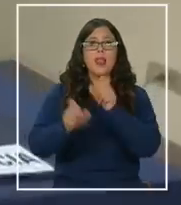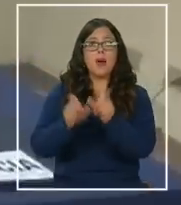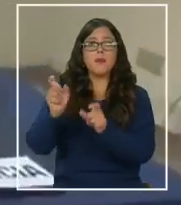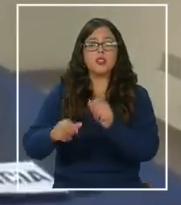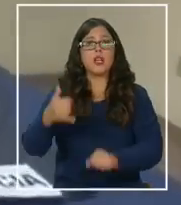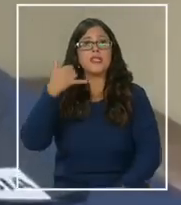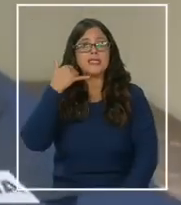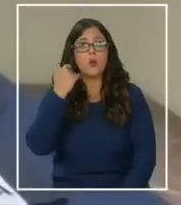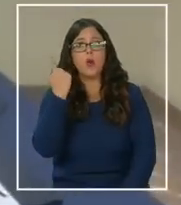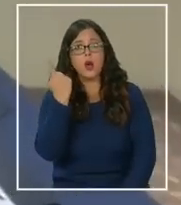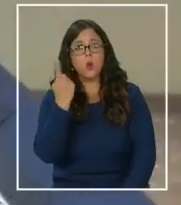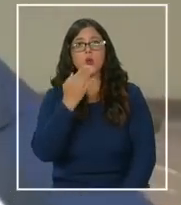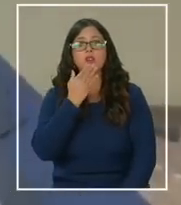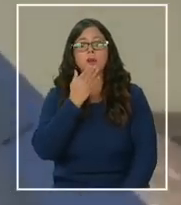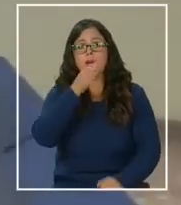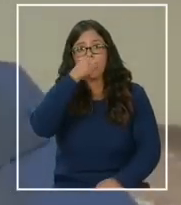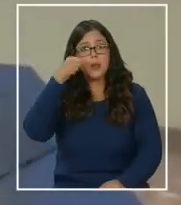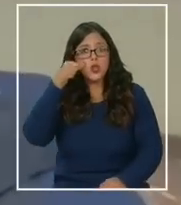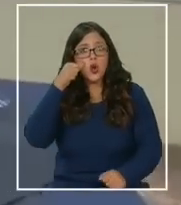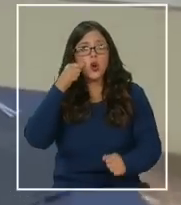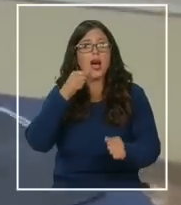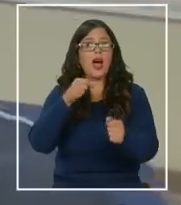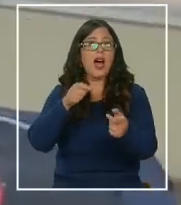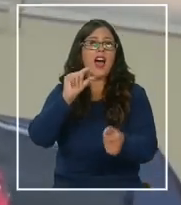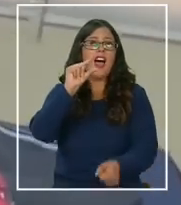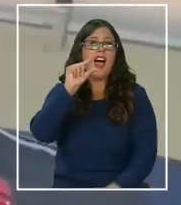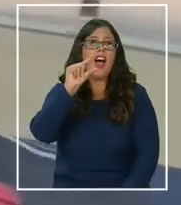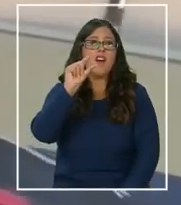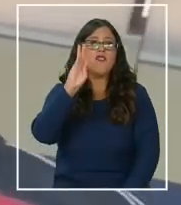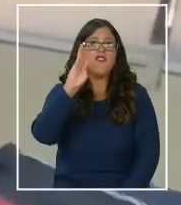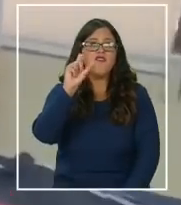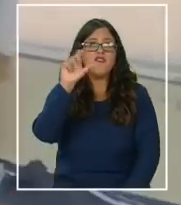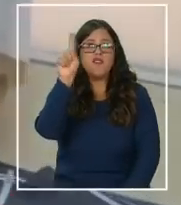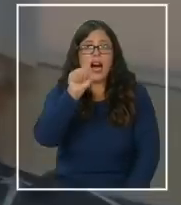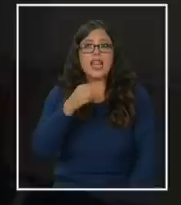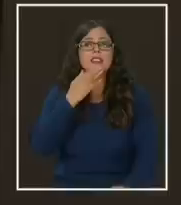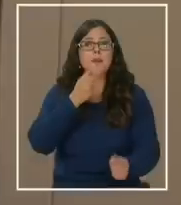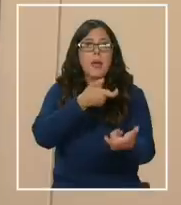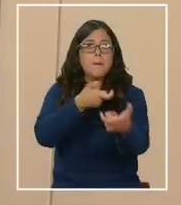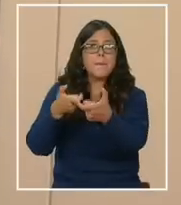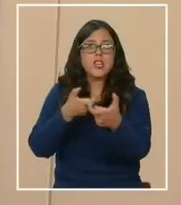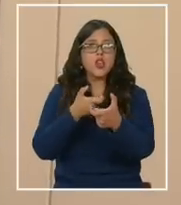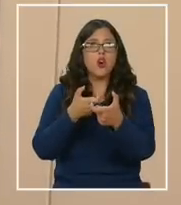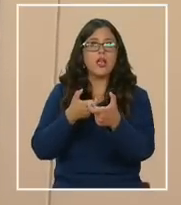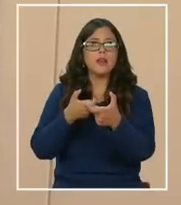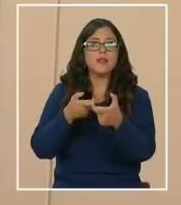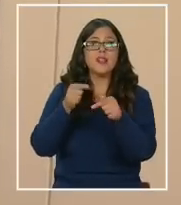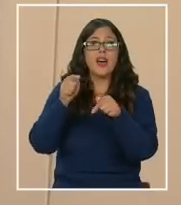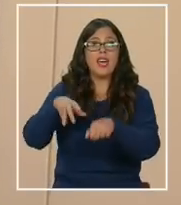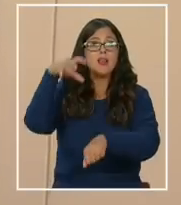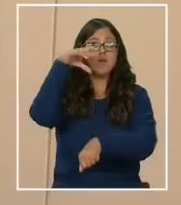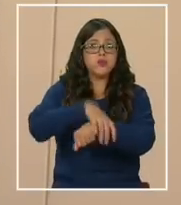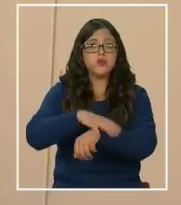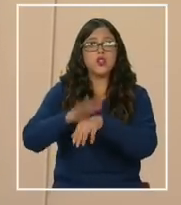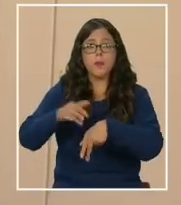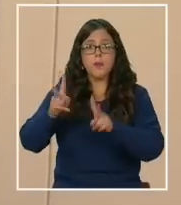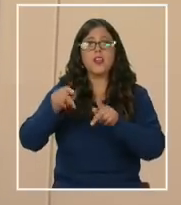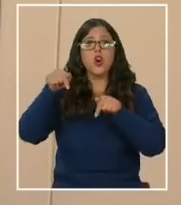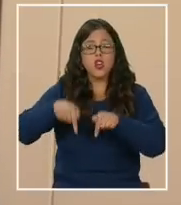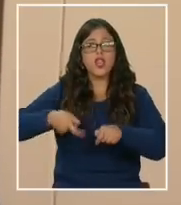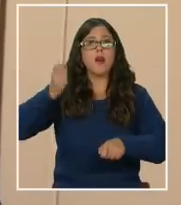un celular, droga, municiones y un arma de fuego. La orden de detención para los 3 es lo que nos ha permitido en la audiencia del día